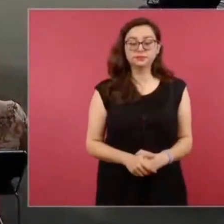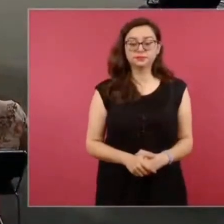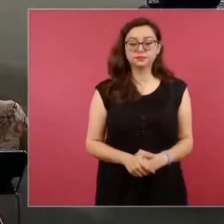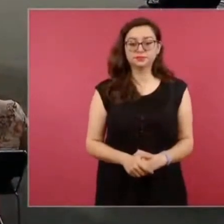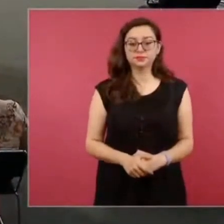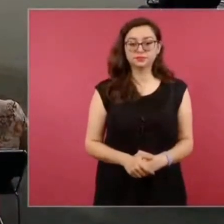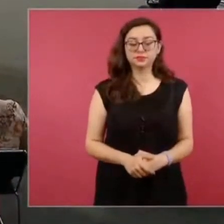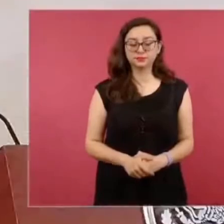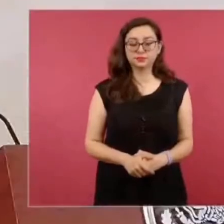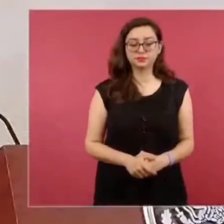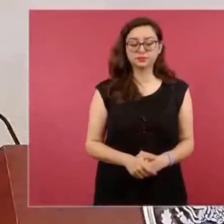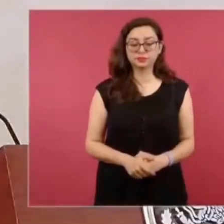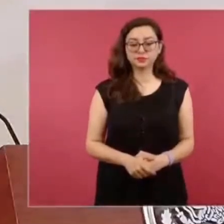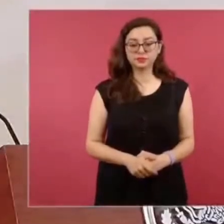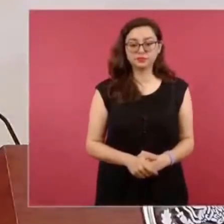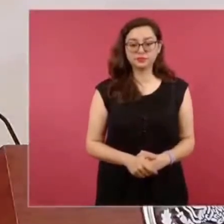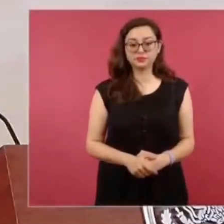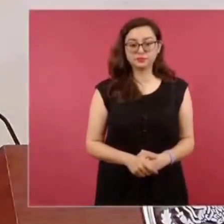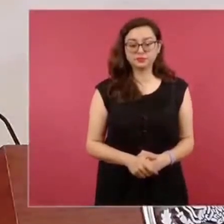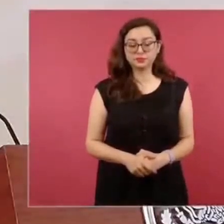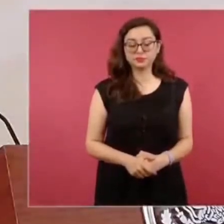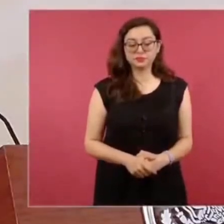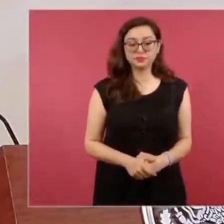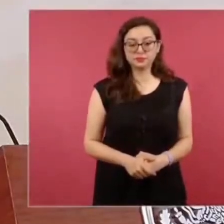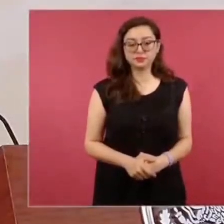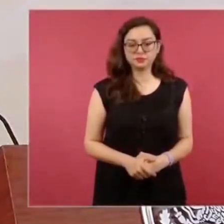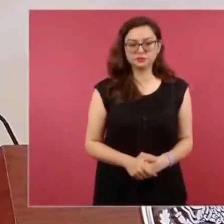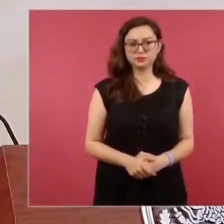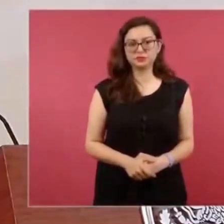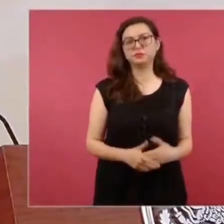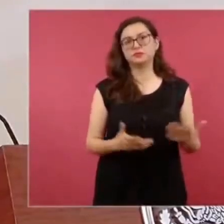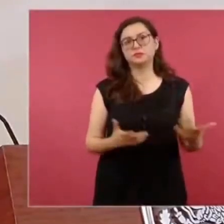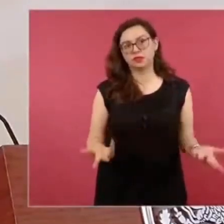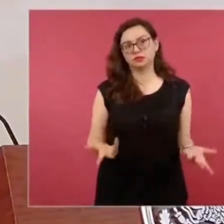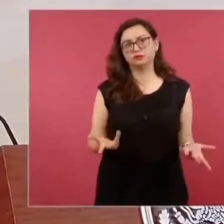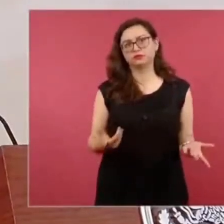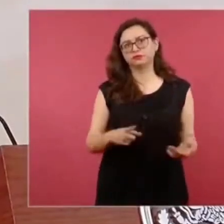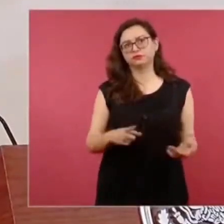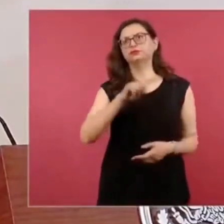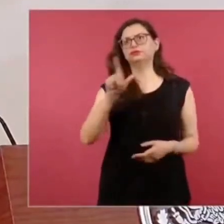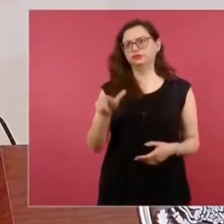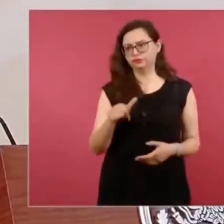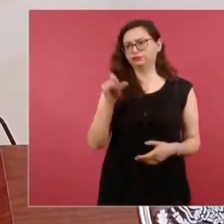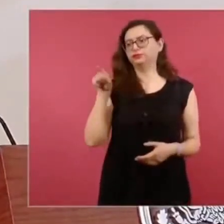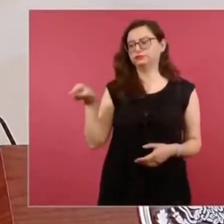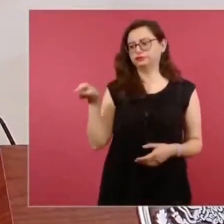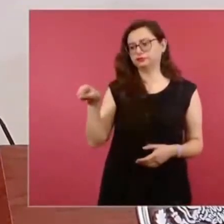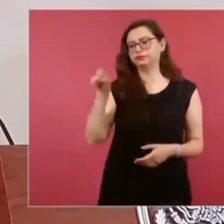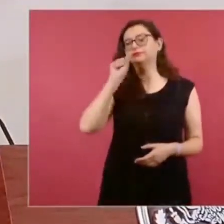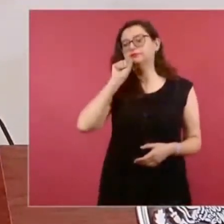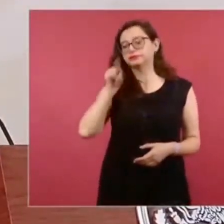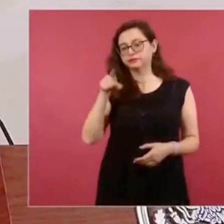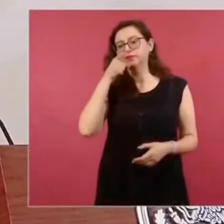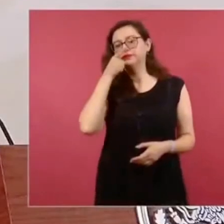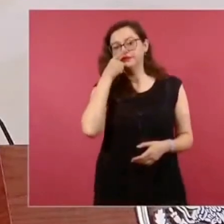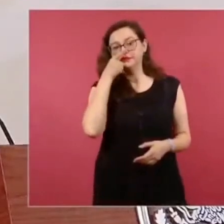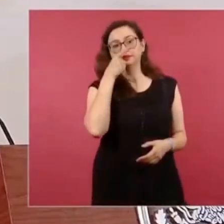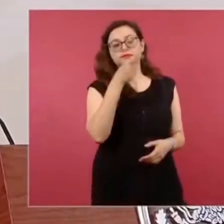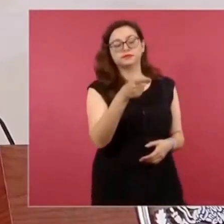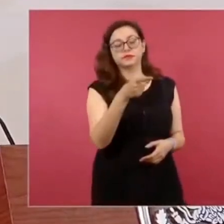Nada más no coincido con algo que dice que no funciona lo de